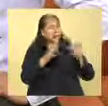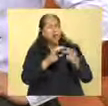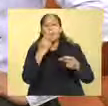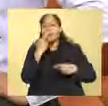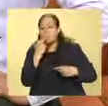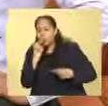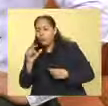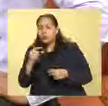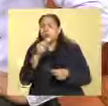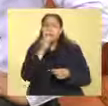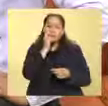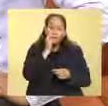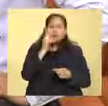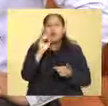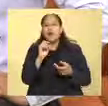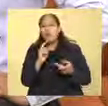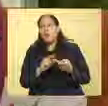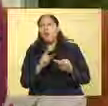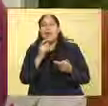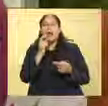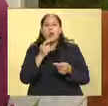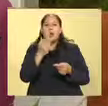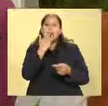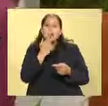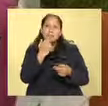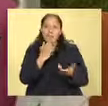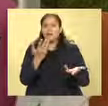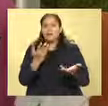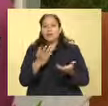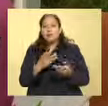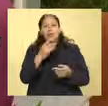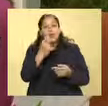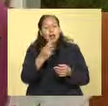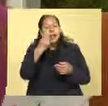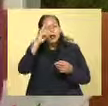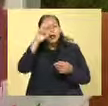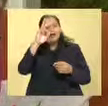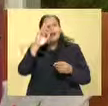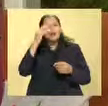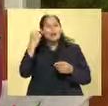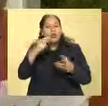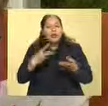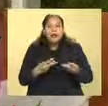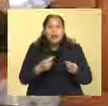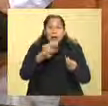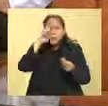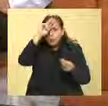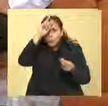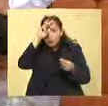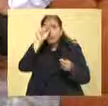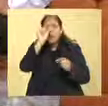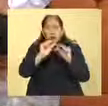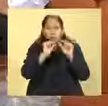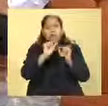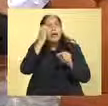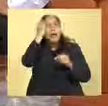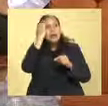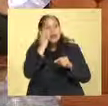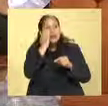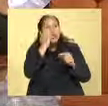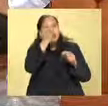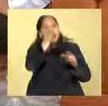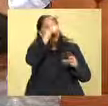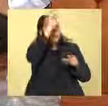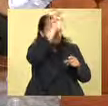compras cigarros, que te compras chicles, o sea, todos esos gastos realmente, estacionamiento, esos